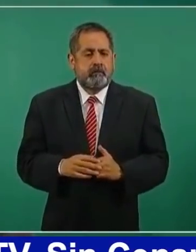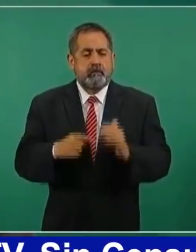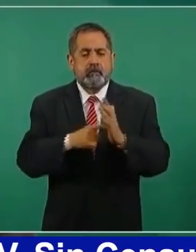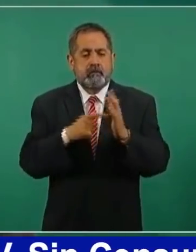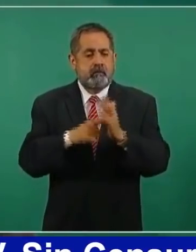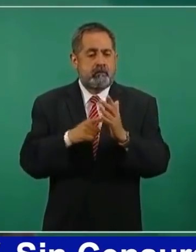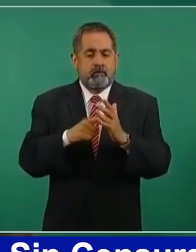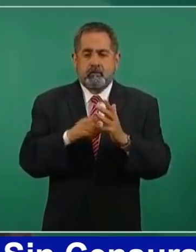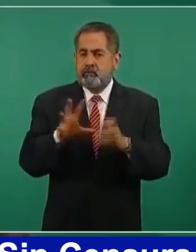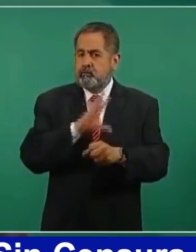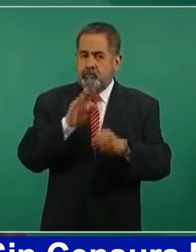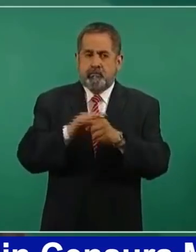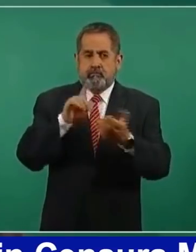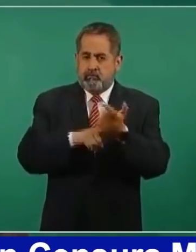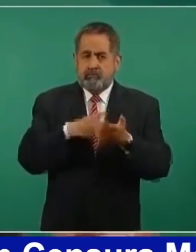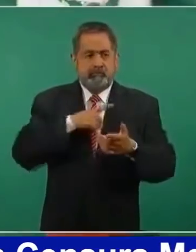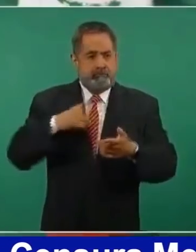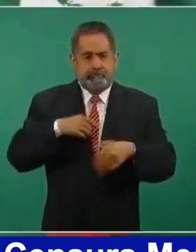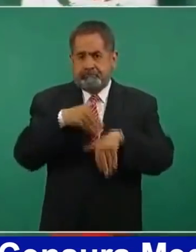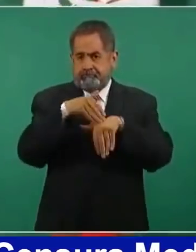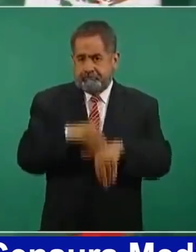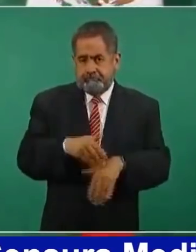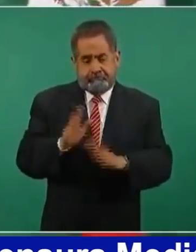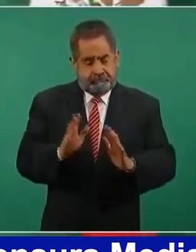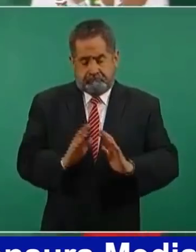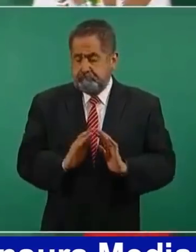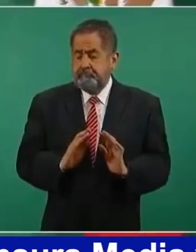en forma y fondo.